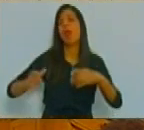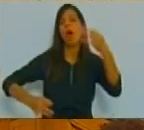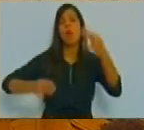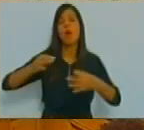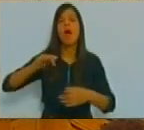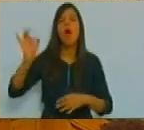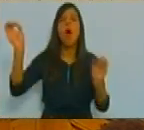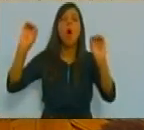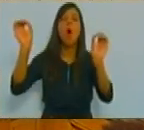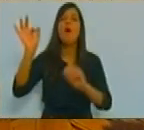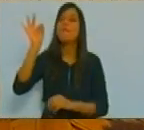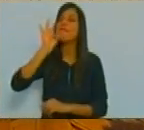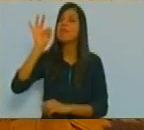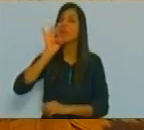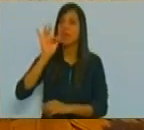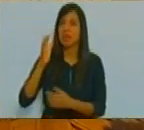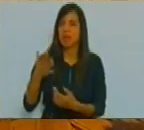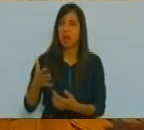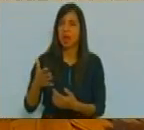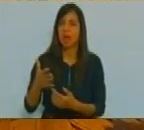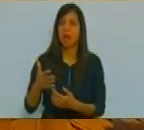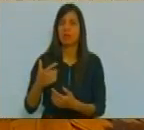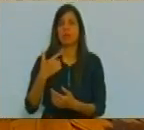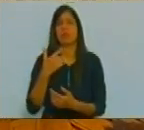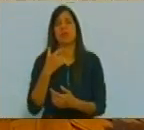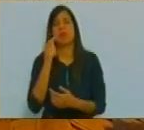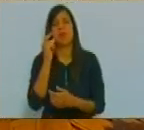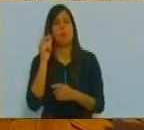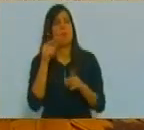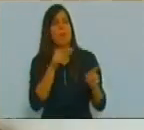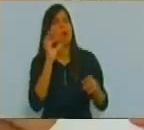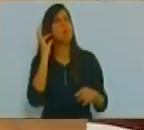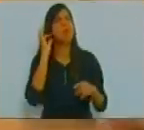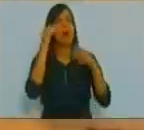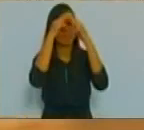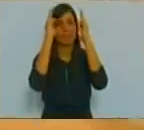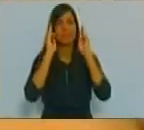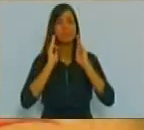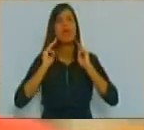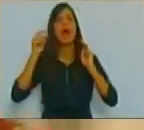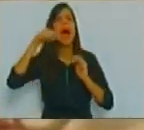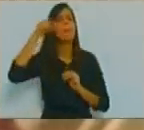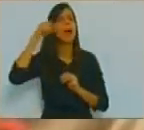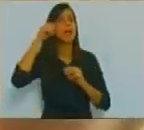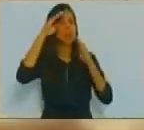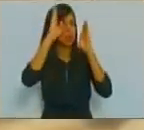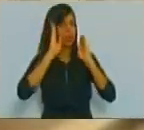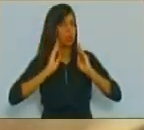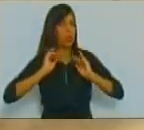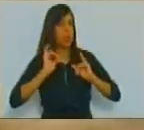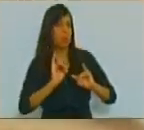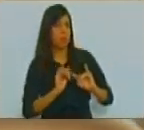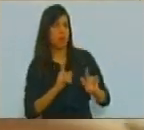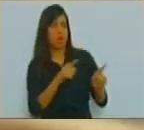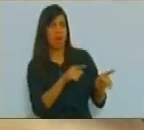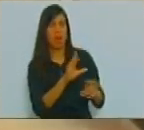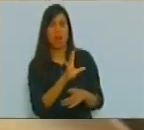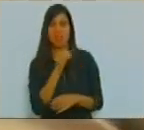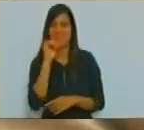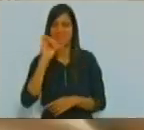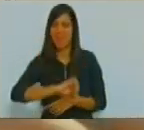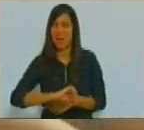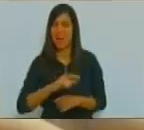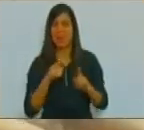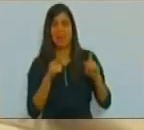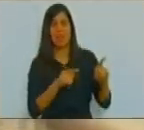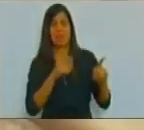vaya a hacer lo mismo que hizo inefable luisa ortega díaz en su gestión se